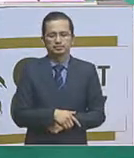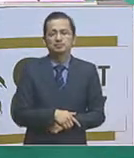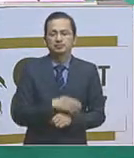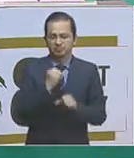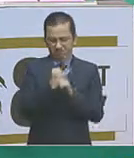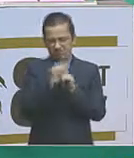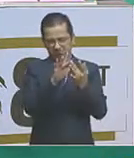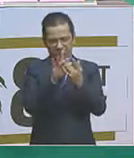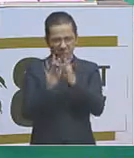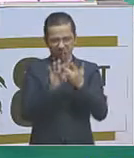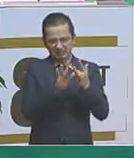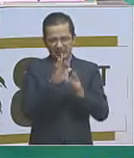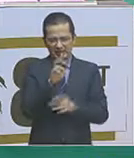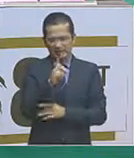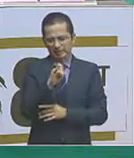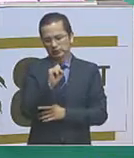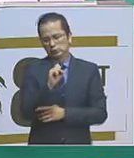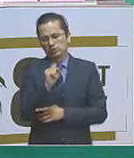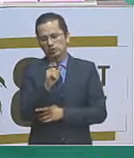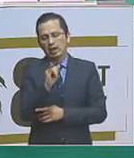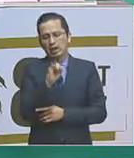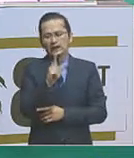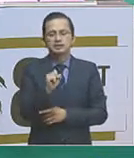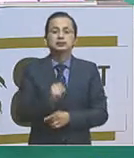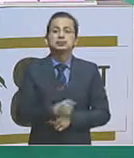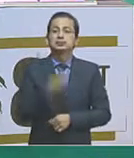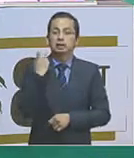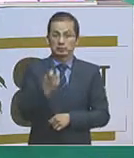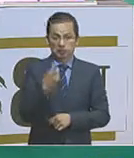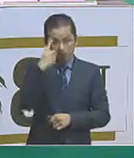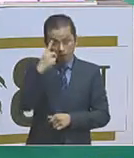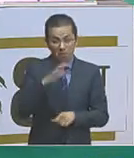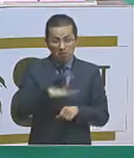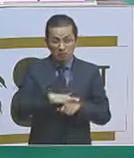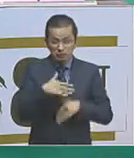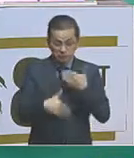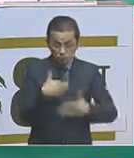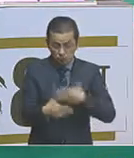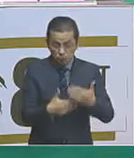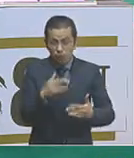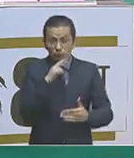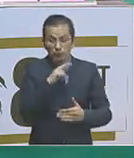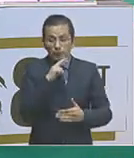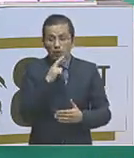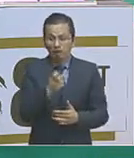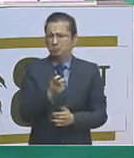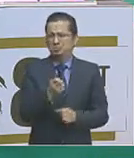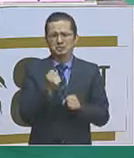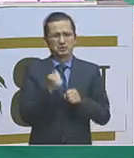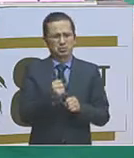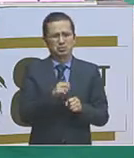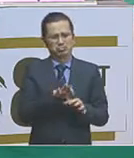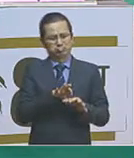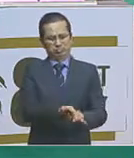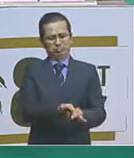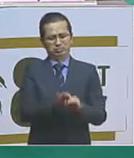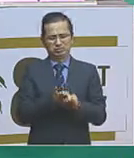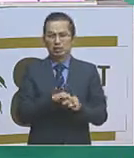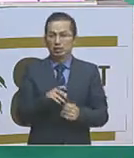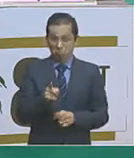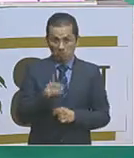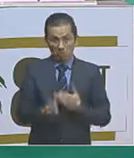la aceleración digital no estarán ausentes de estos procesos todo lo contrario incidirá la